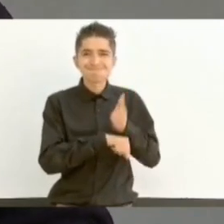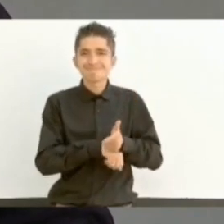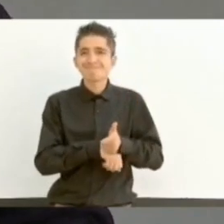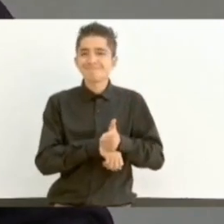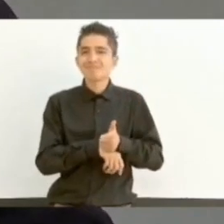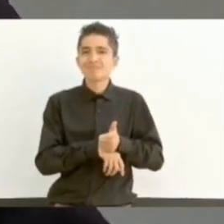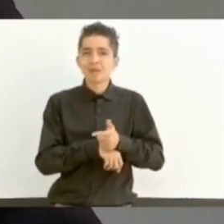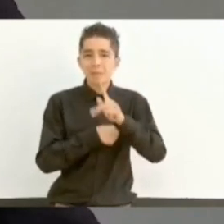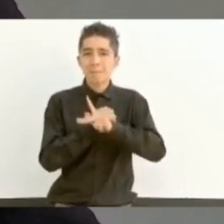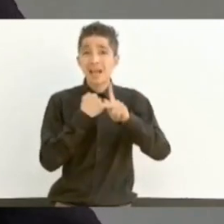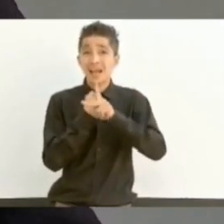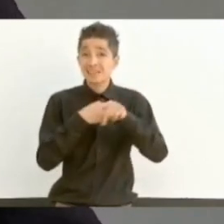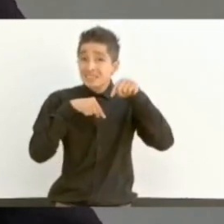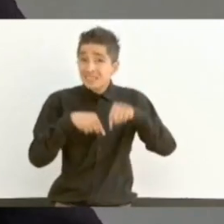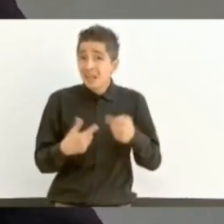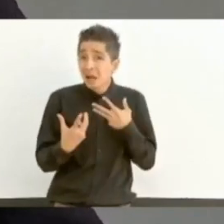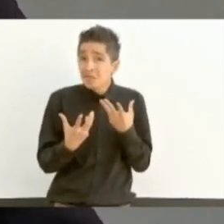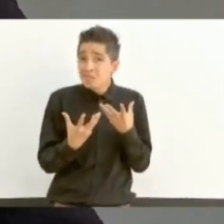predominó en nuestro país,